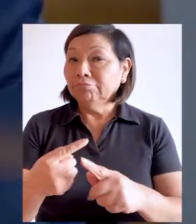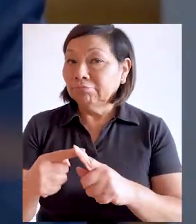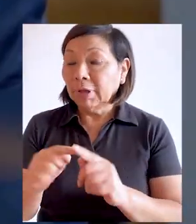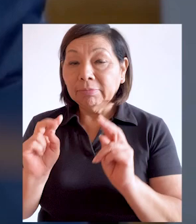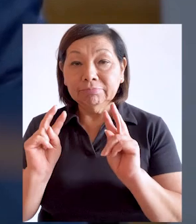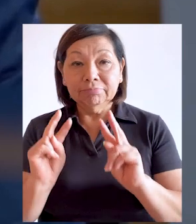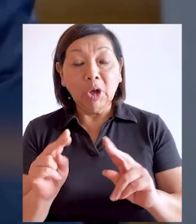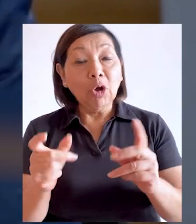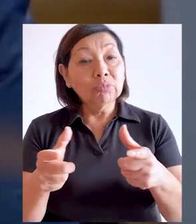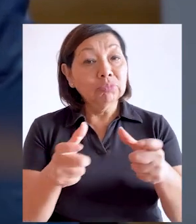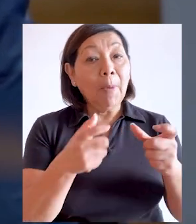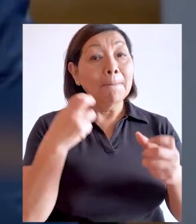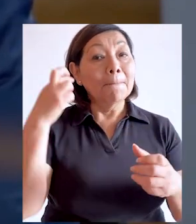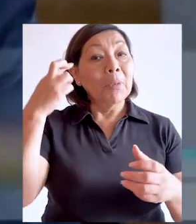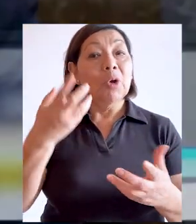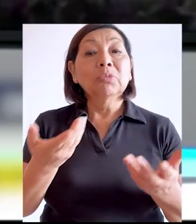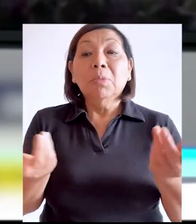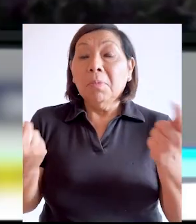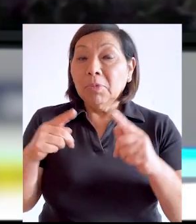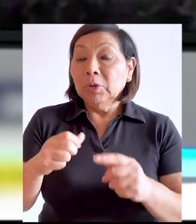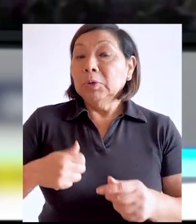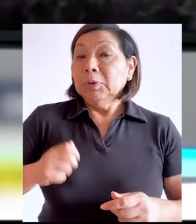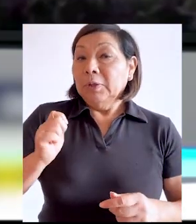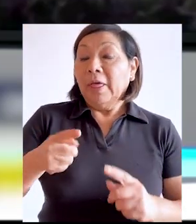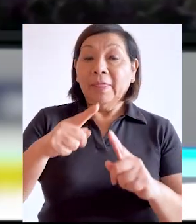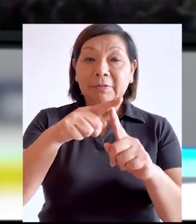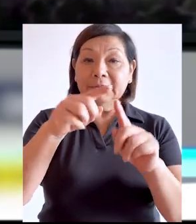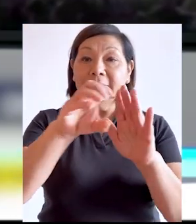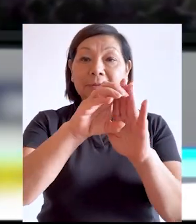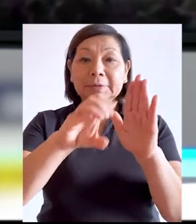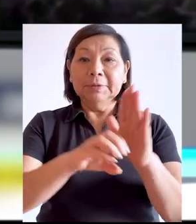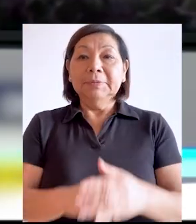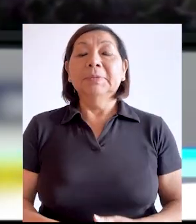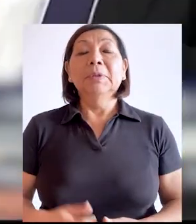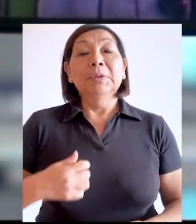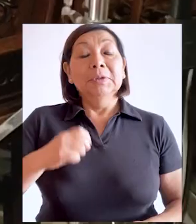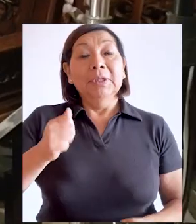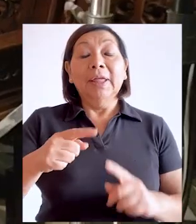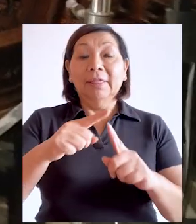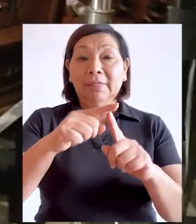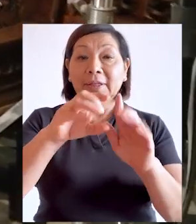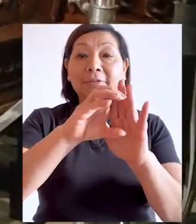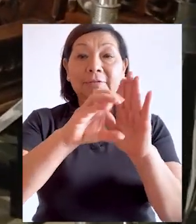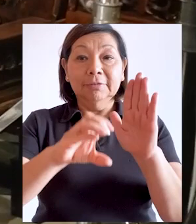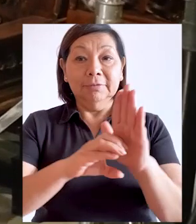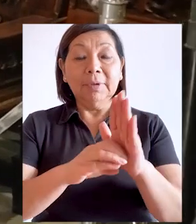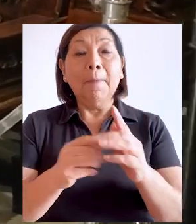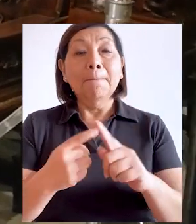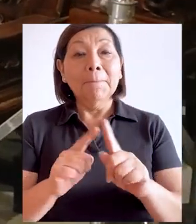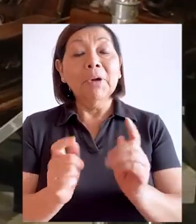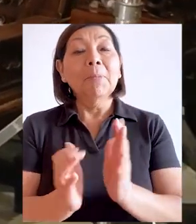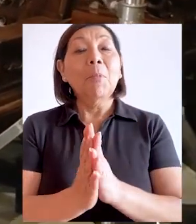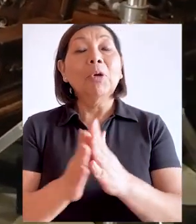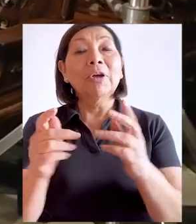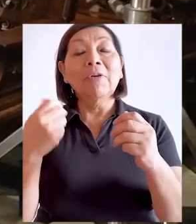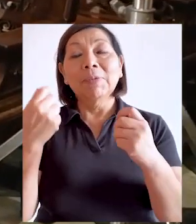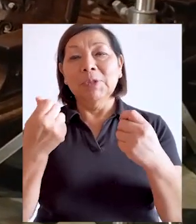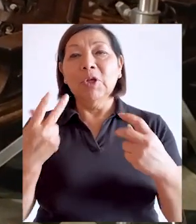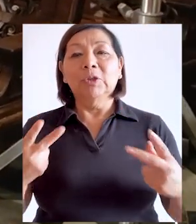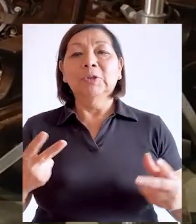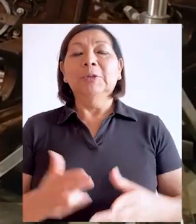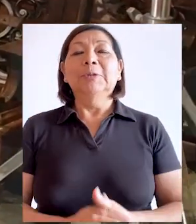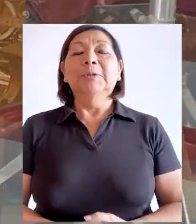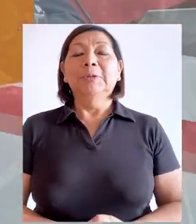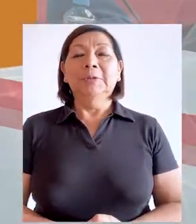las autoridades están sujetas a control político, coinciden magistrados del Tribunal Constitucional. Magistrados del TC participaron en actividades por